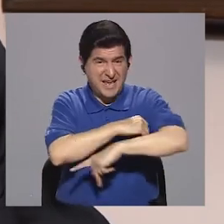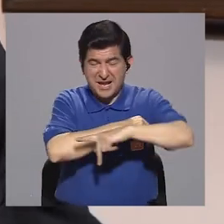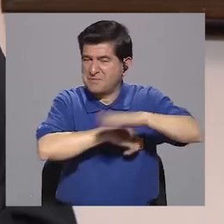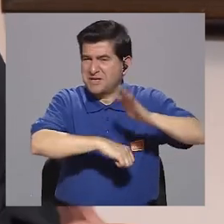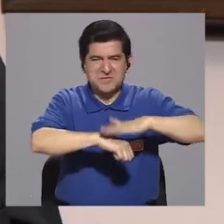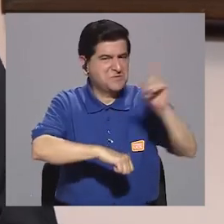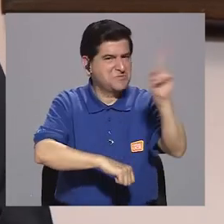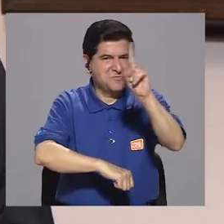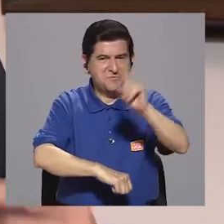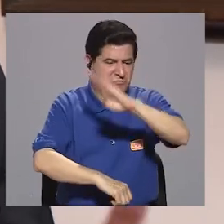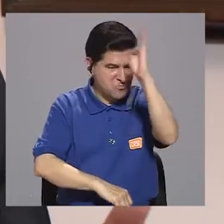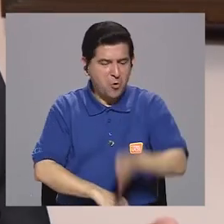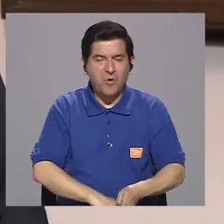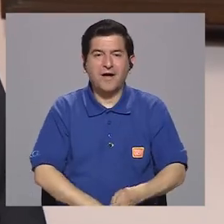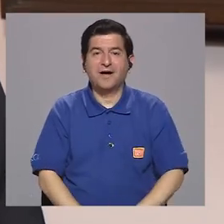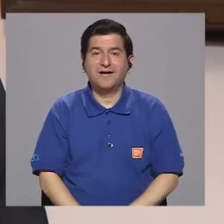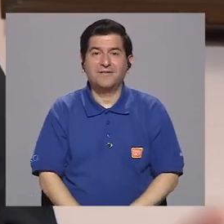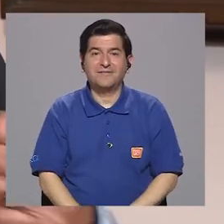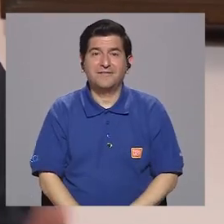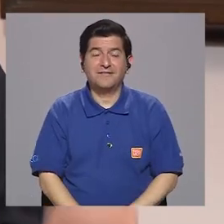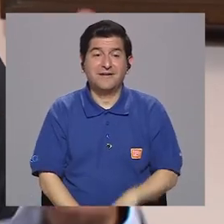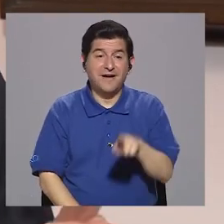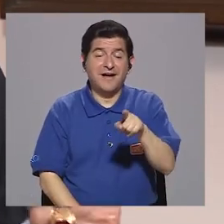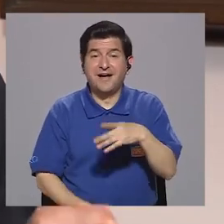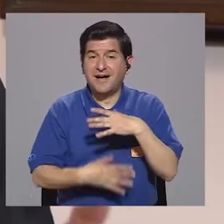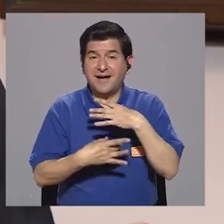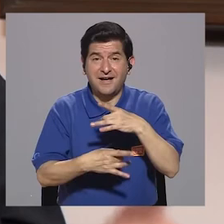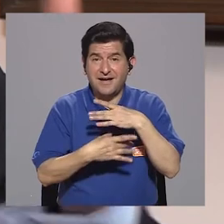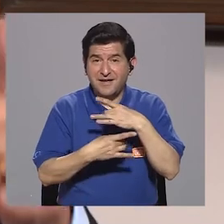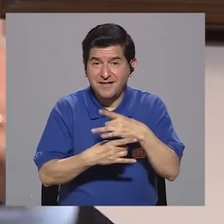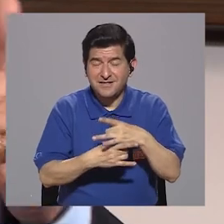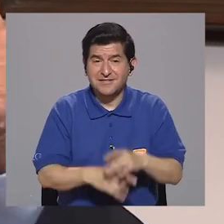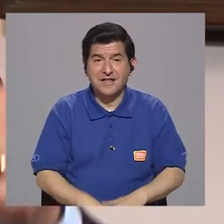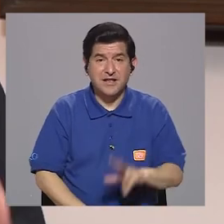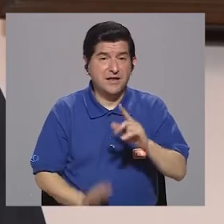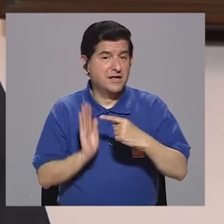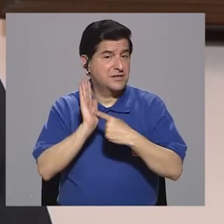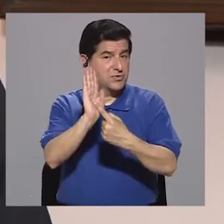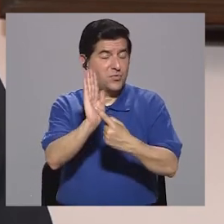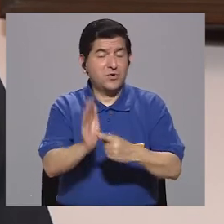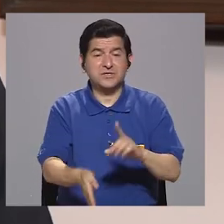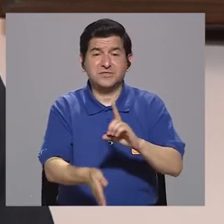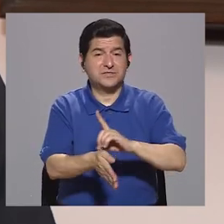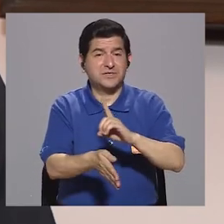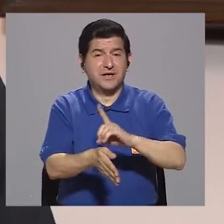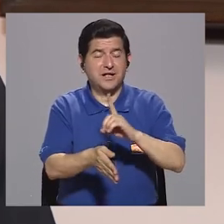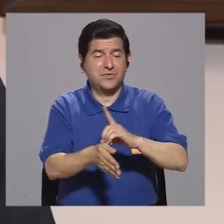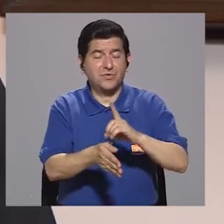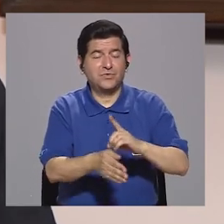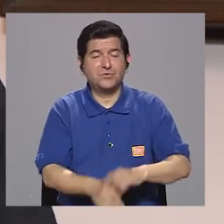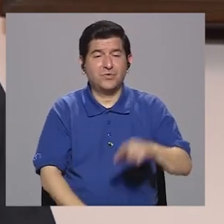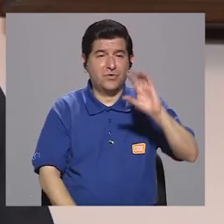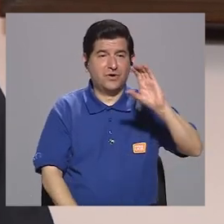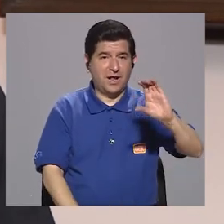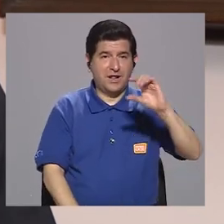no permitiría eso nunca. Unos intereses que no representan el pensamiento del doctor Calderón Guardia.